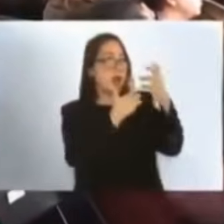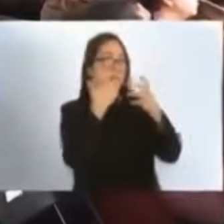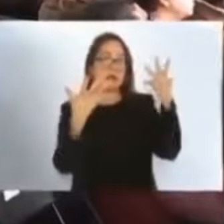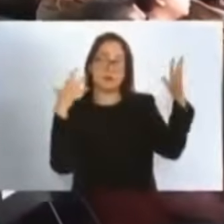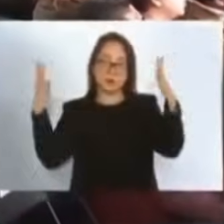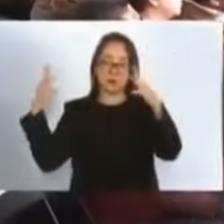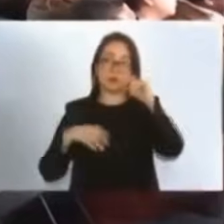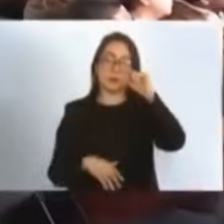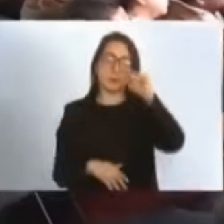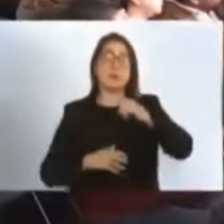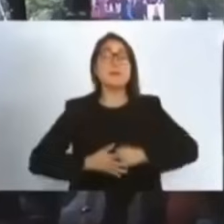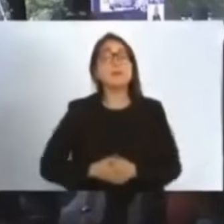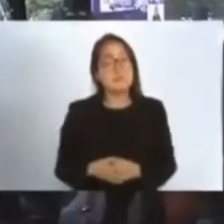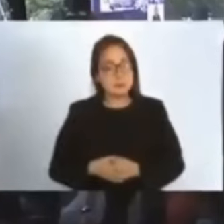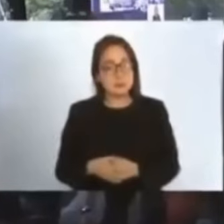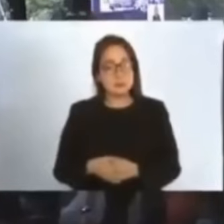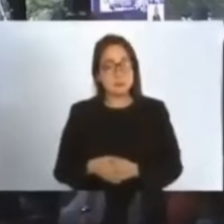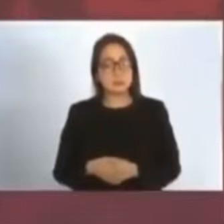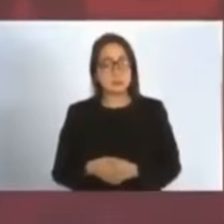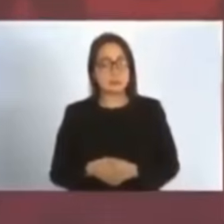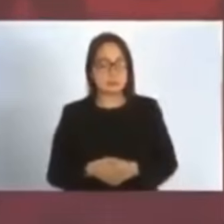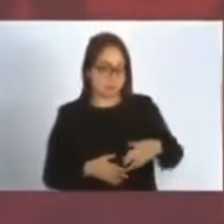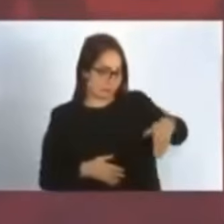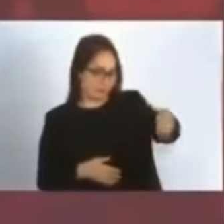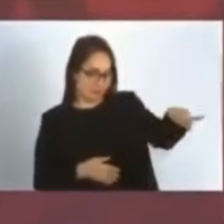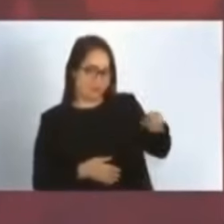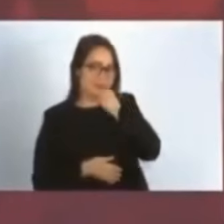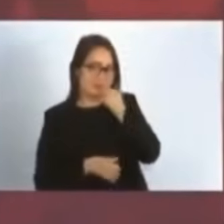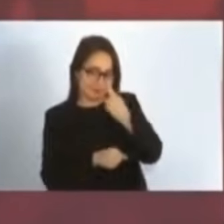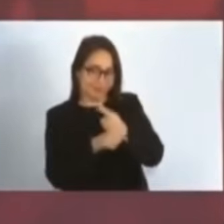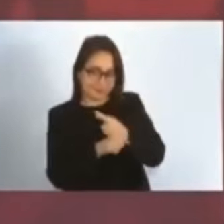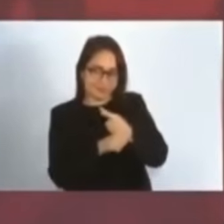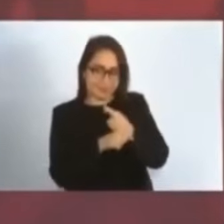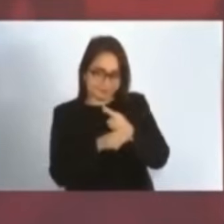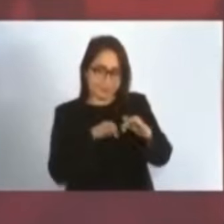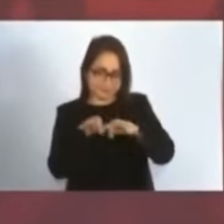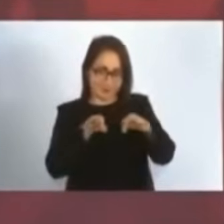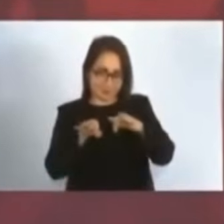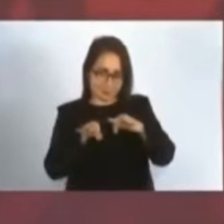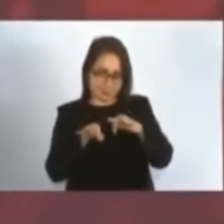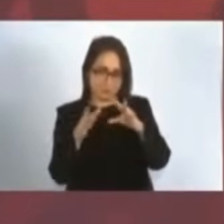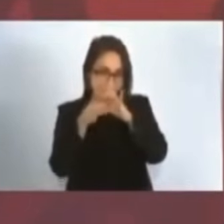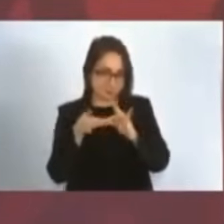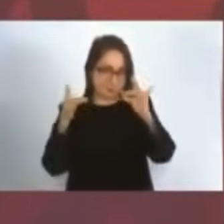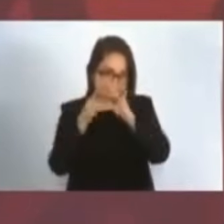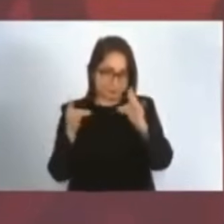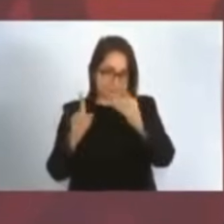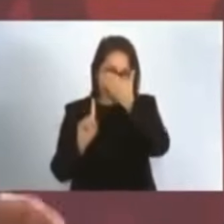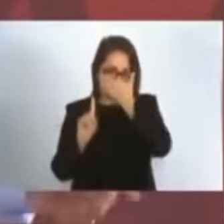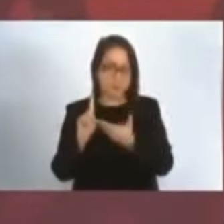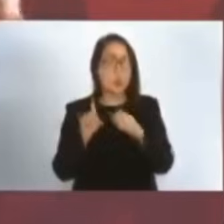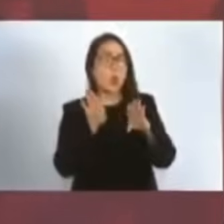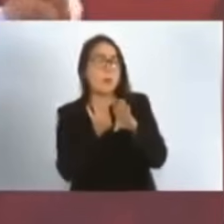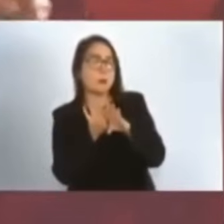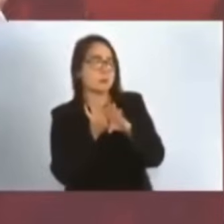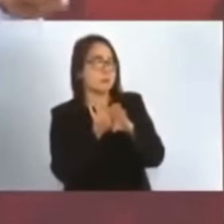Ya Marat habló de cómo aumentamos el salario mínimo